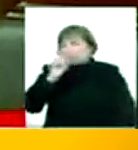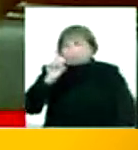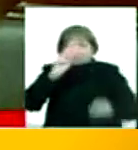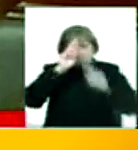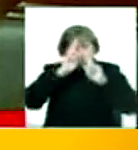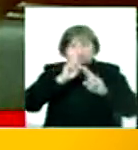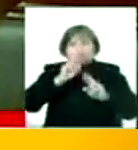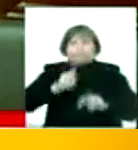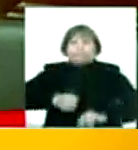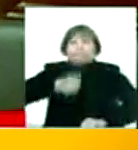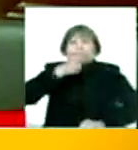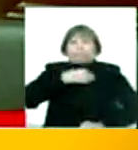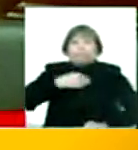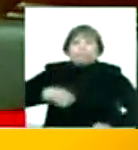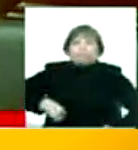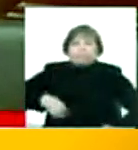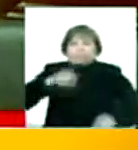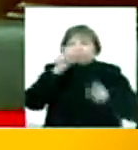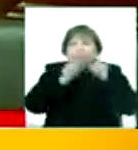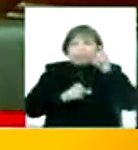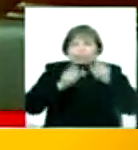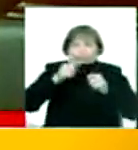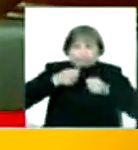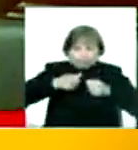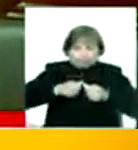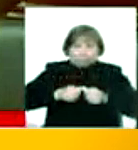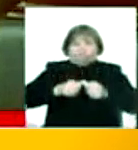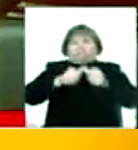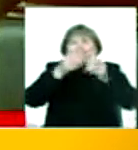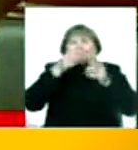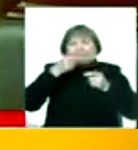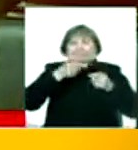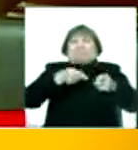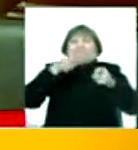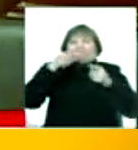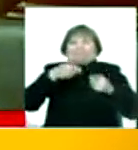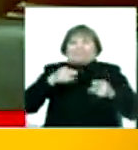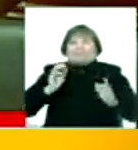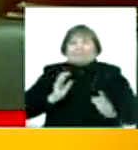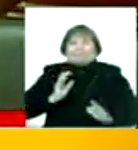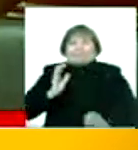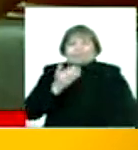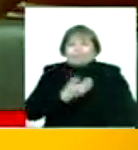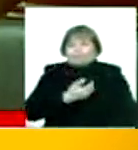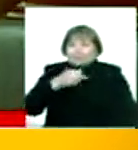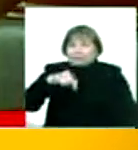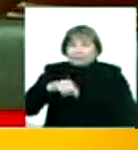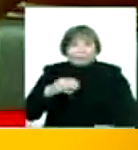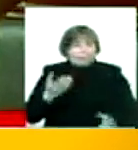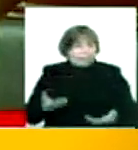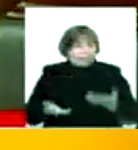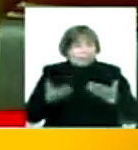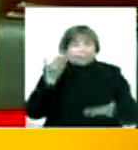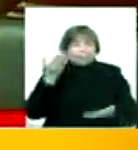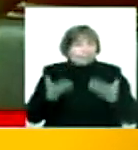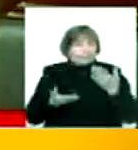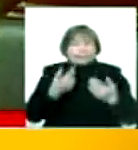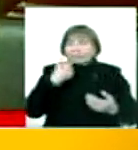inaceptable que las autoridades del Poder Ejecutivo no respeten la autonomía del Ministerio Público y